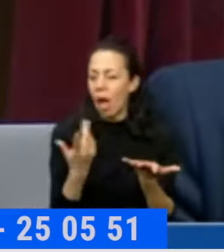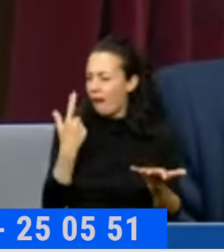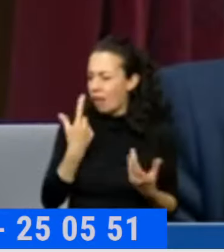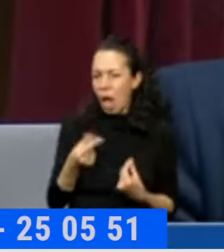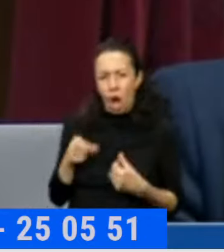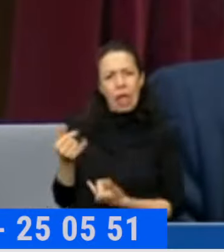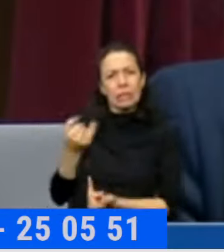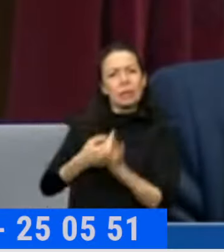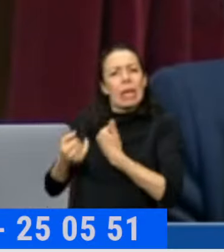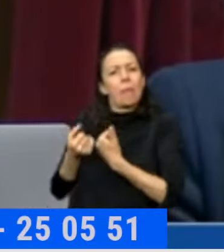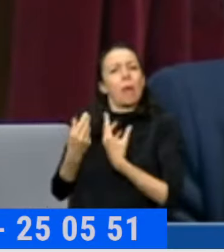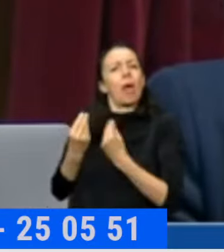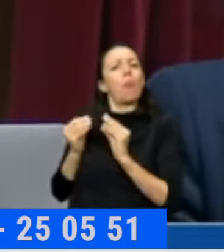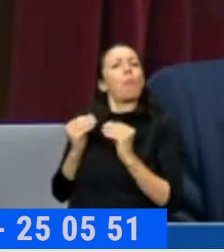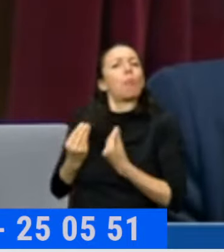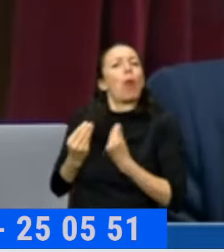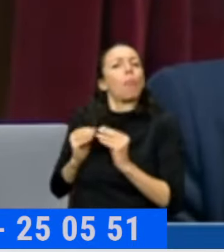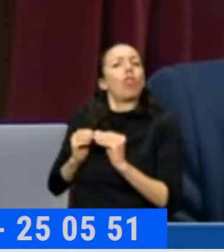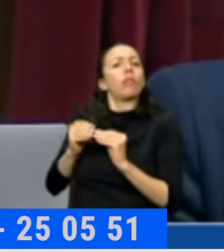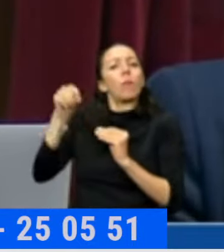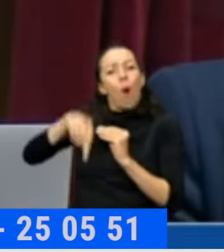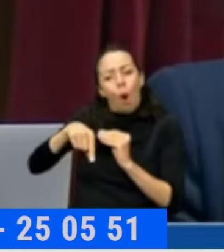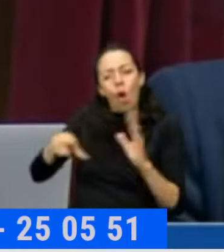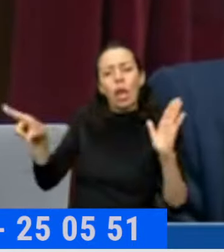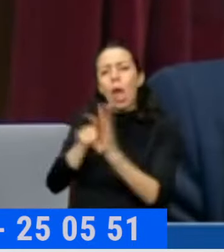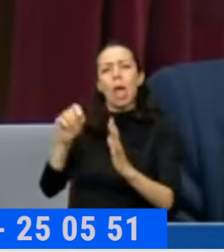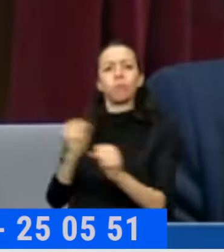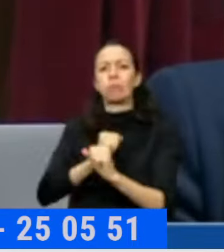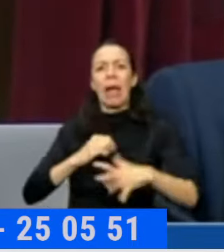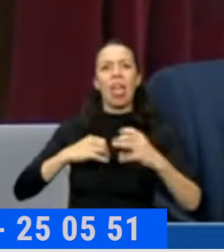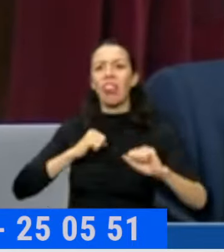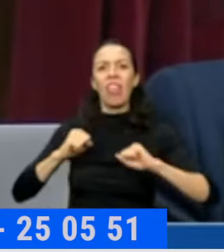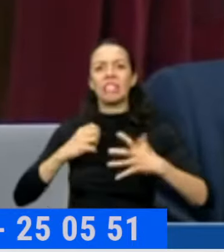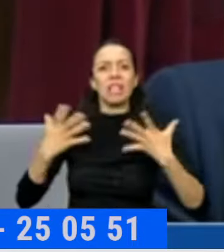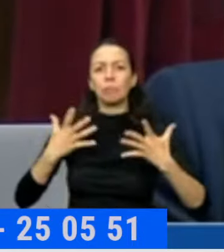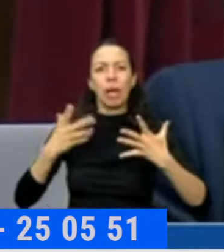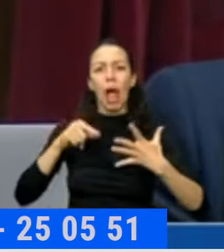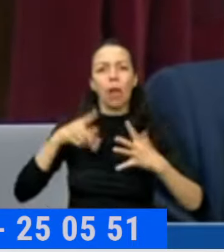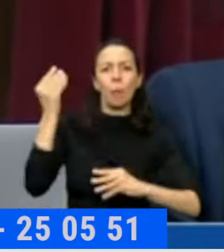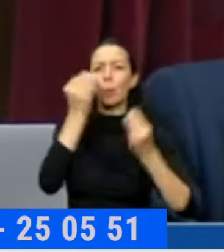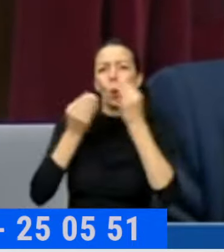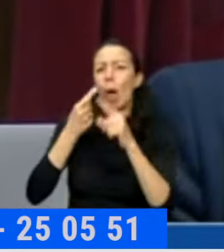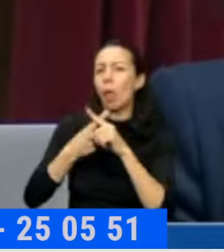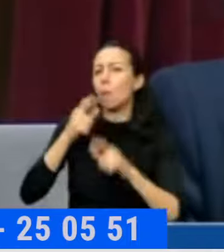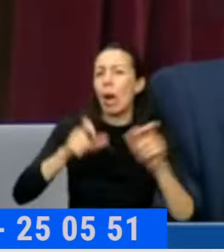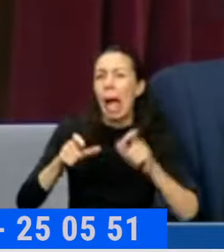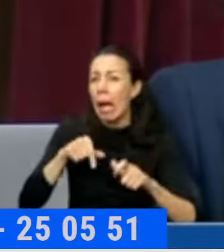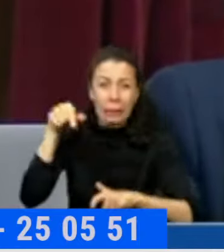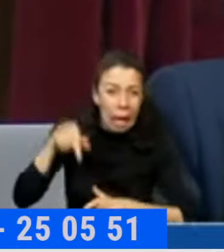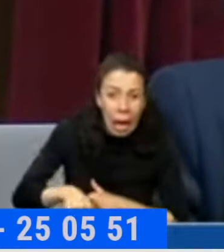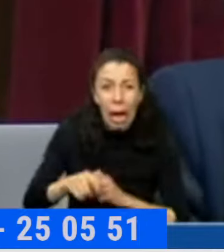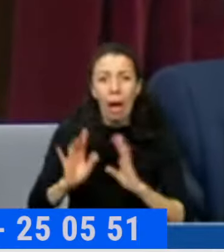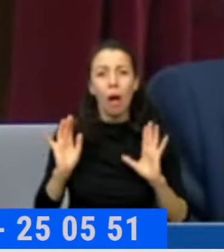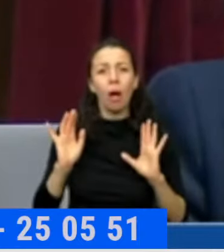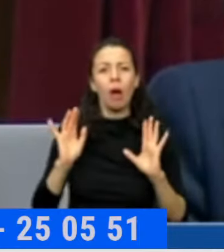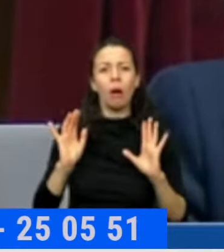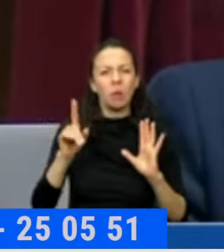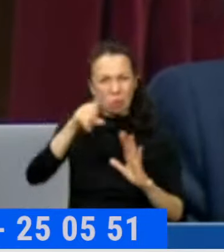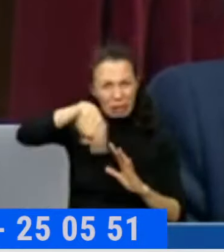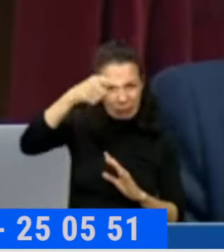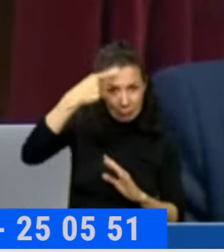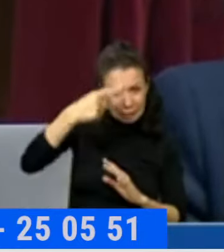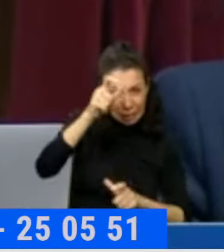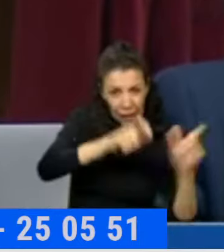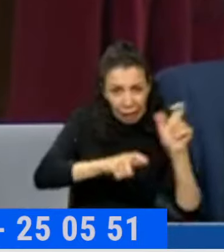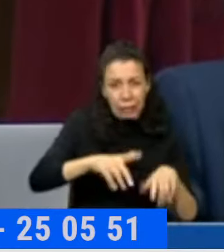facultades y especificar en qué, especificar para qué quieren esas facultades. ¿Para qué quieren previsional si entre comillas